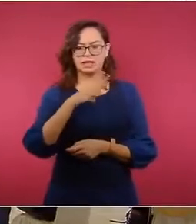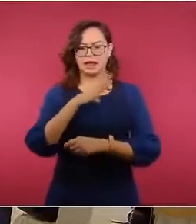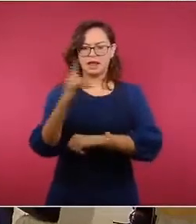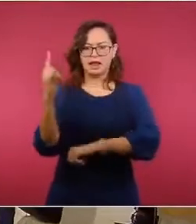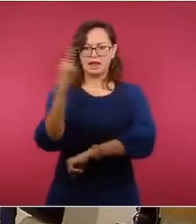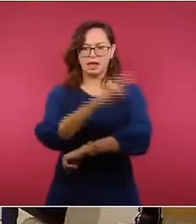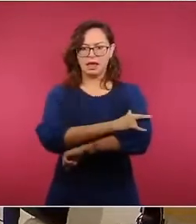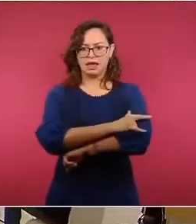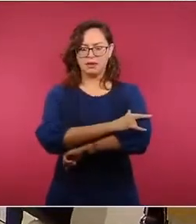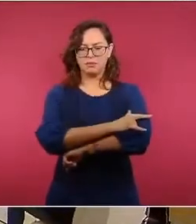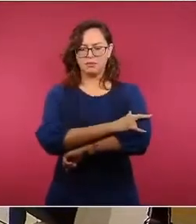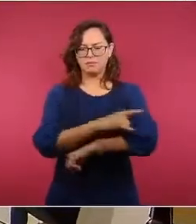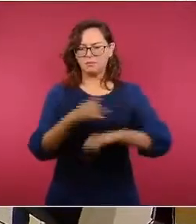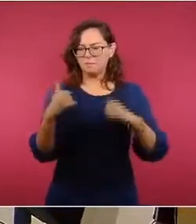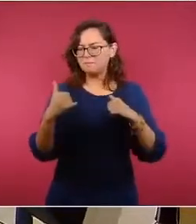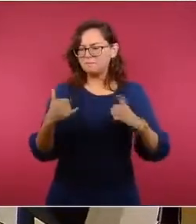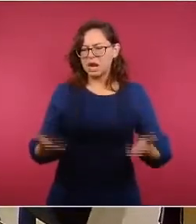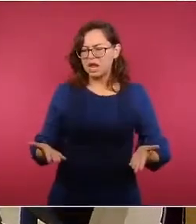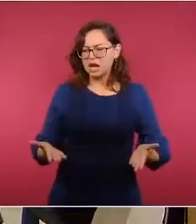es para